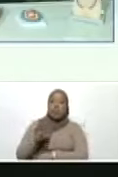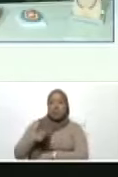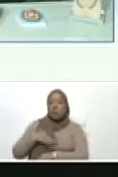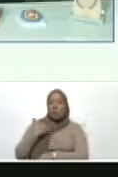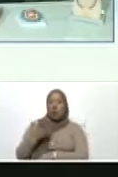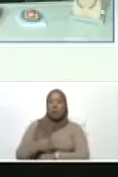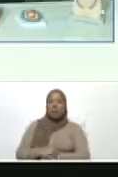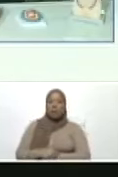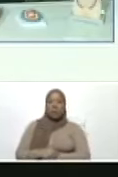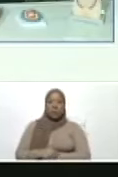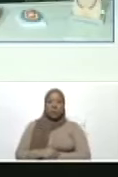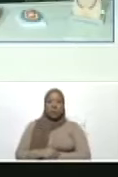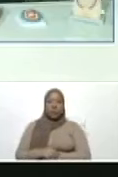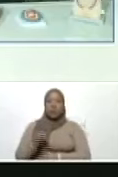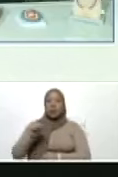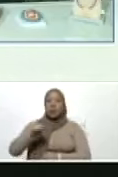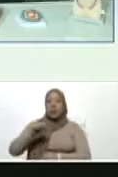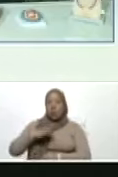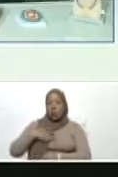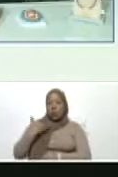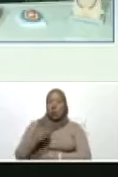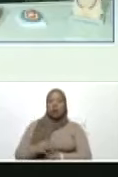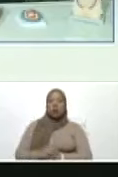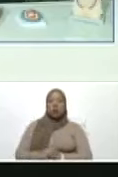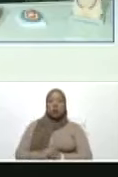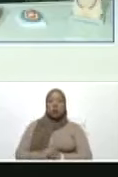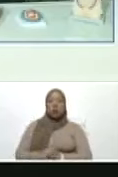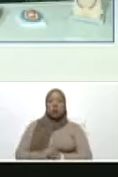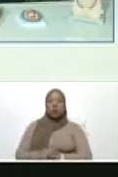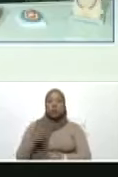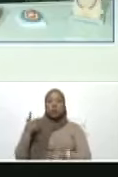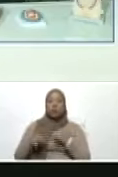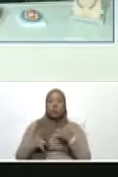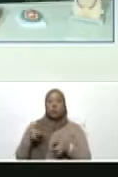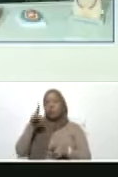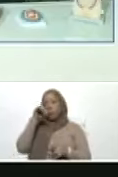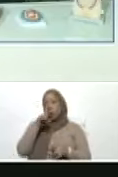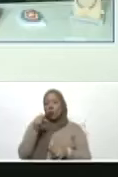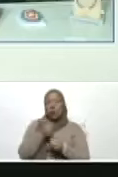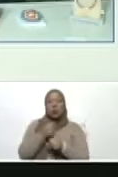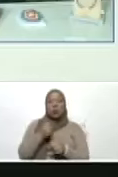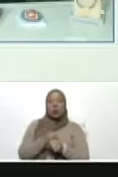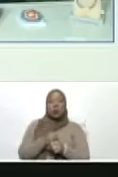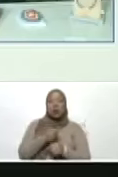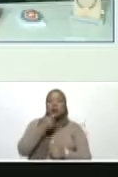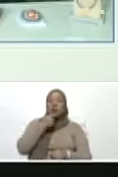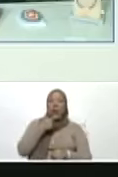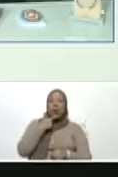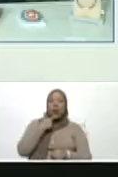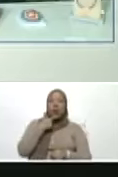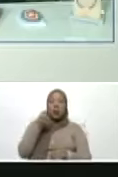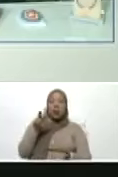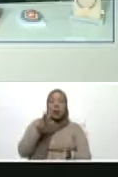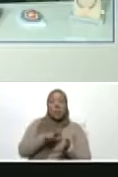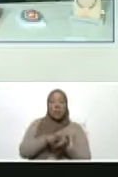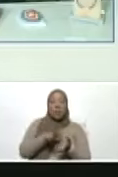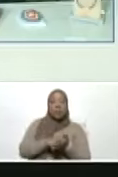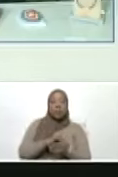puede. Sí se puede. Con lo que nos hicieron estos años, nos pusieron a prueba.